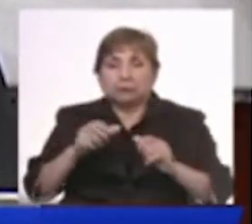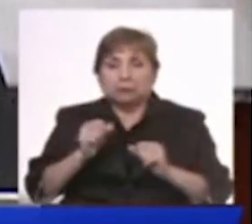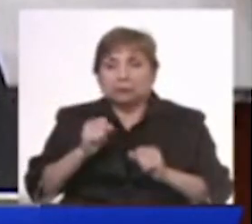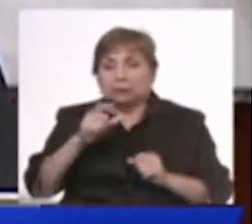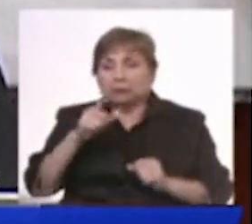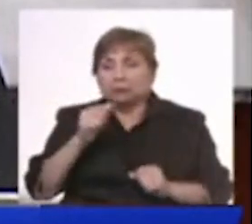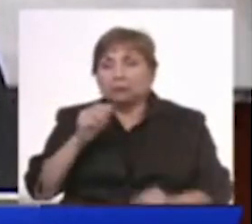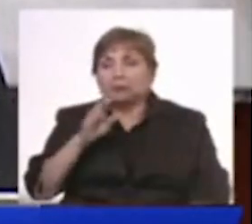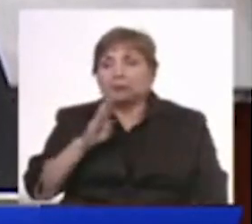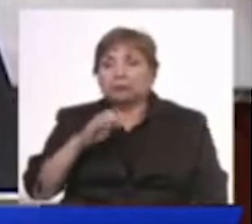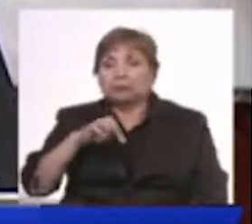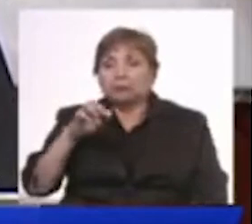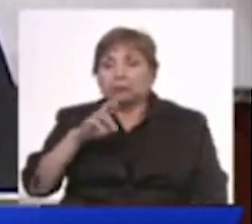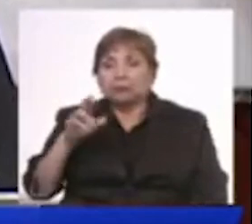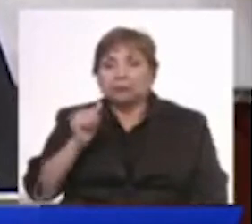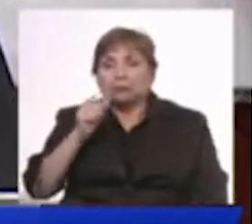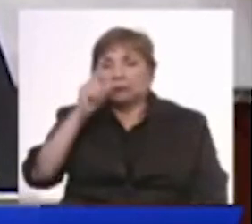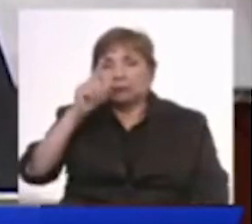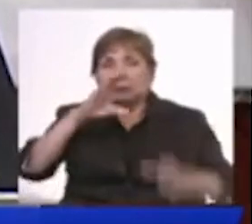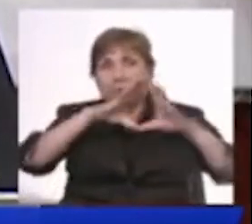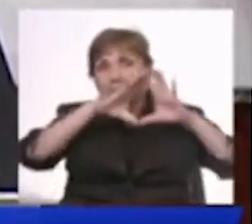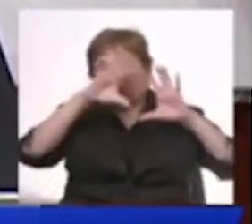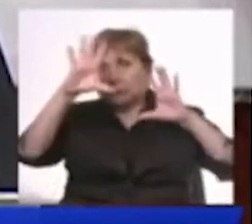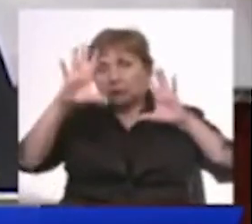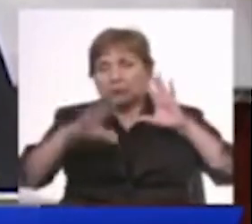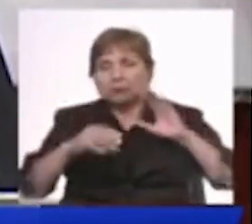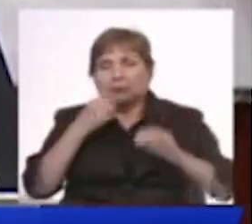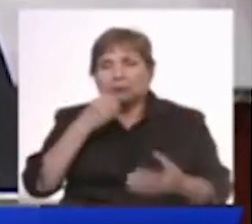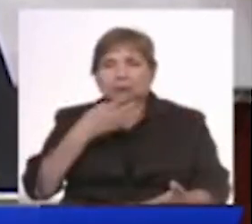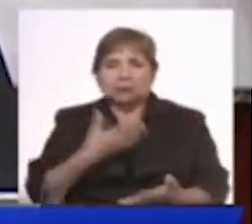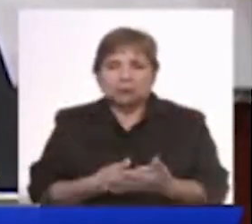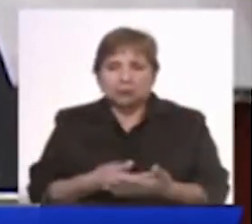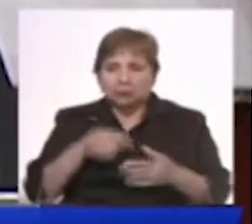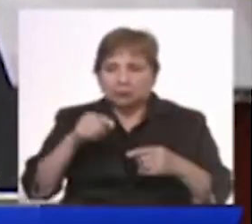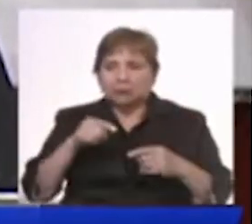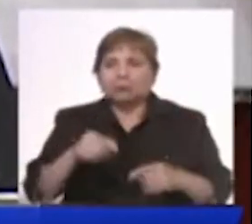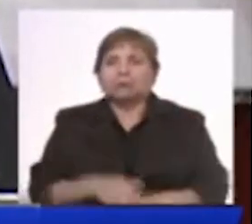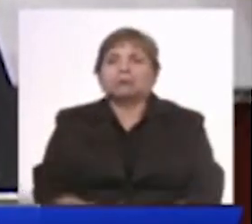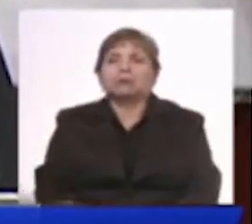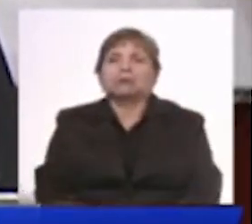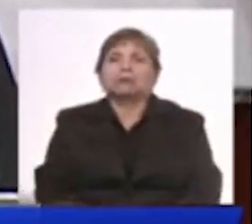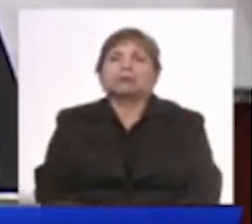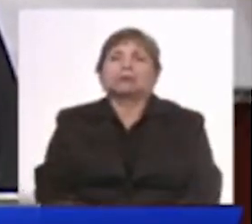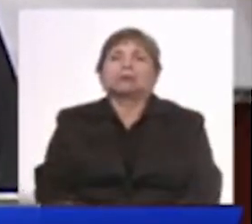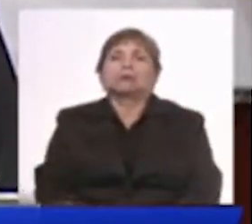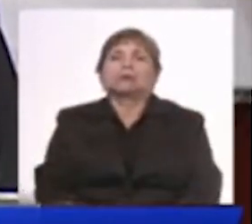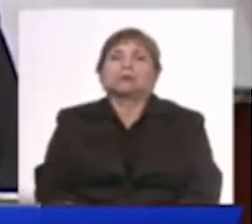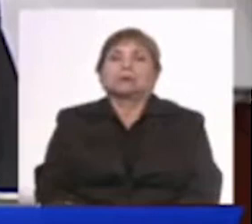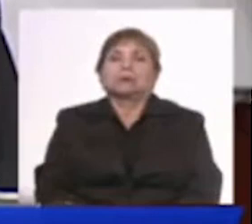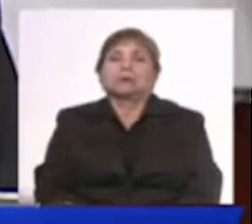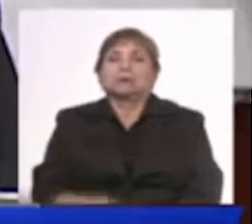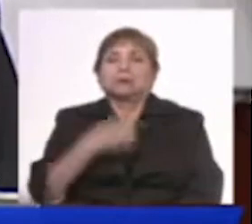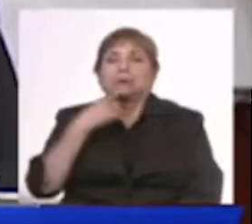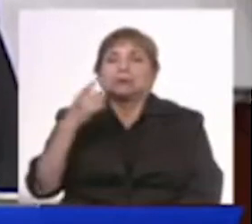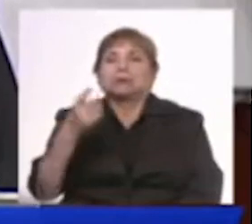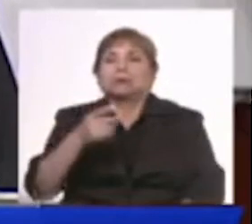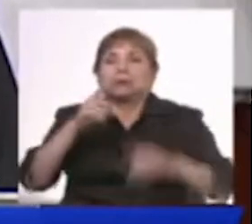Barrenechea y presentarlas en un solo plano, entre otras bondades que tienen estas cámaras. Son